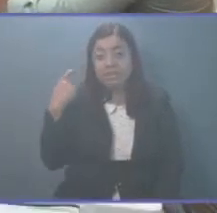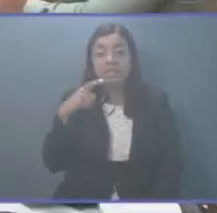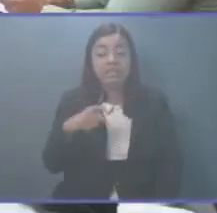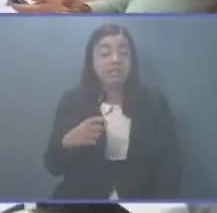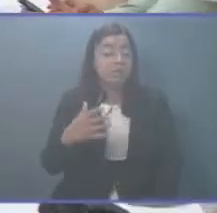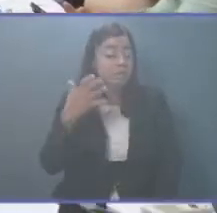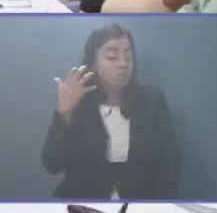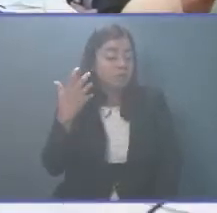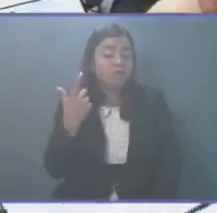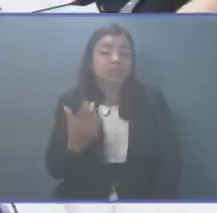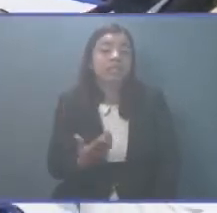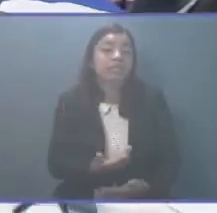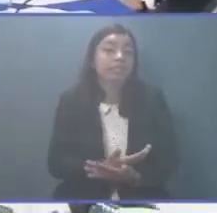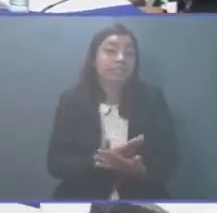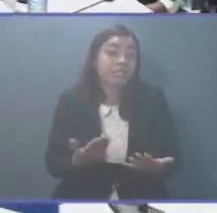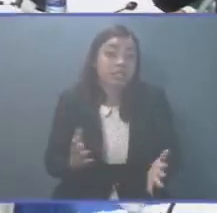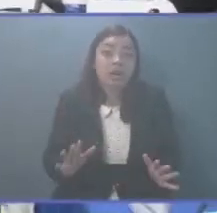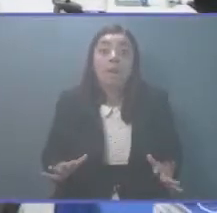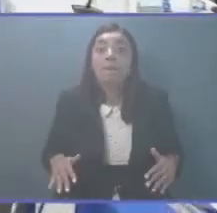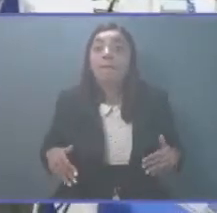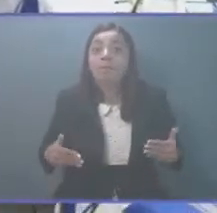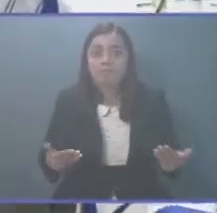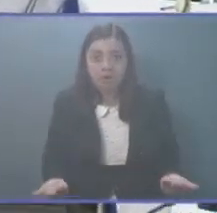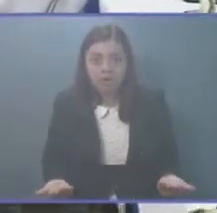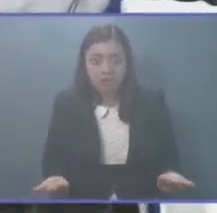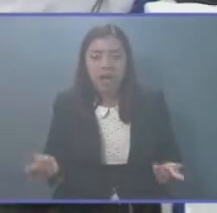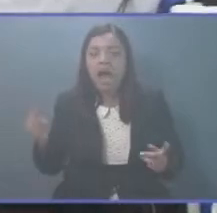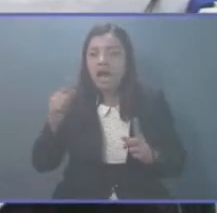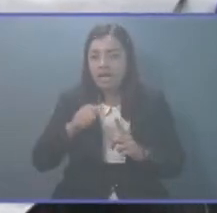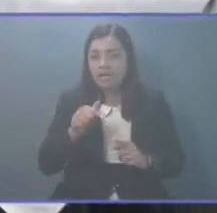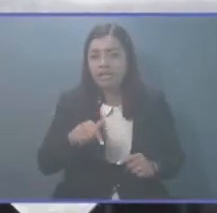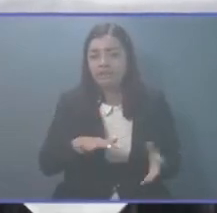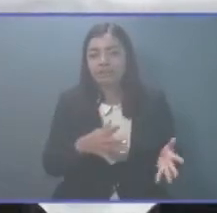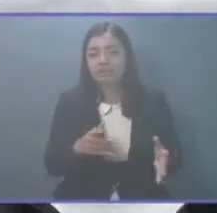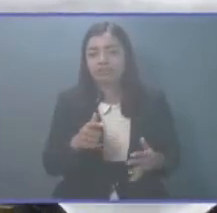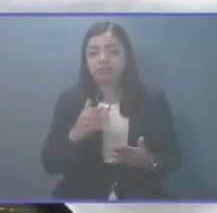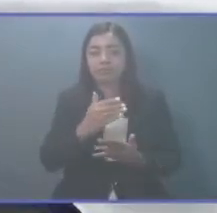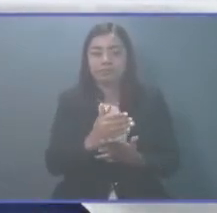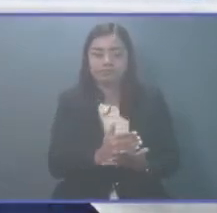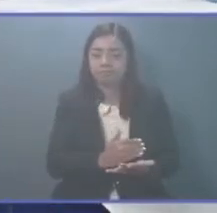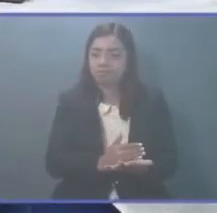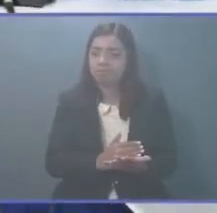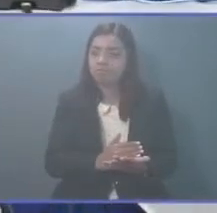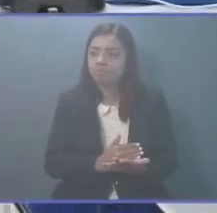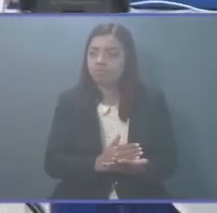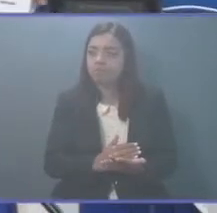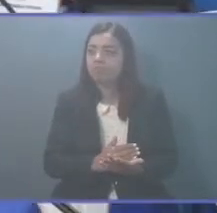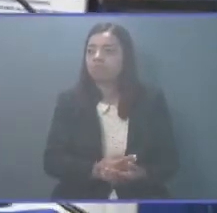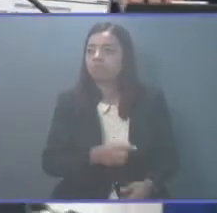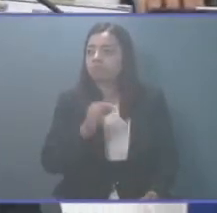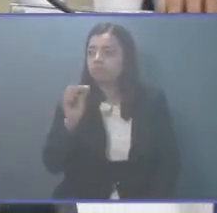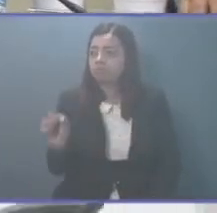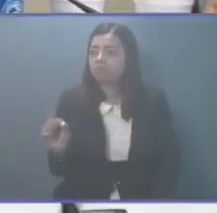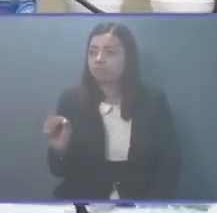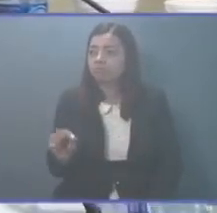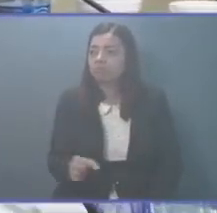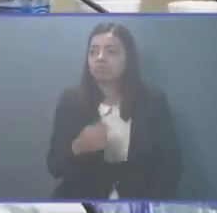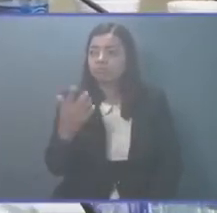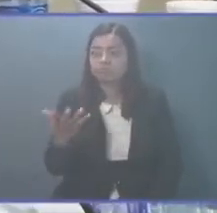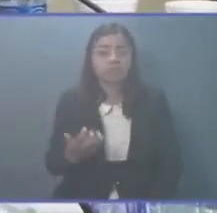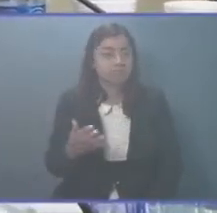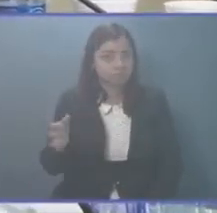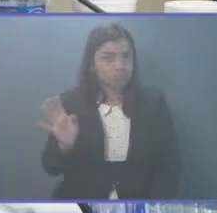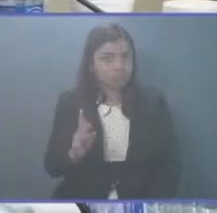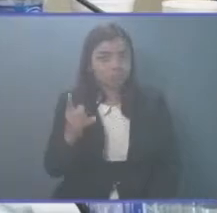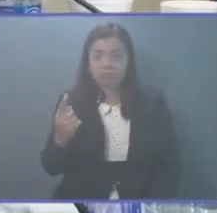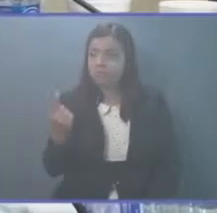nos caían precisamente porque a veces hasta el mismo denunciante al principio lo que quería es que el coyote le